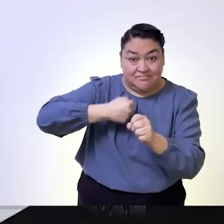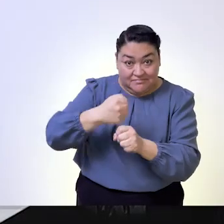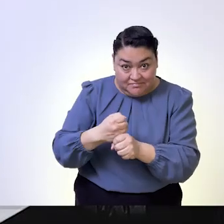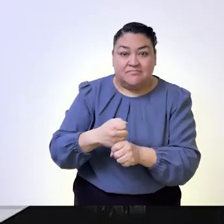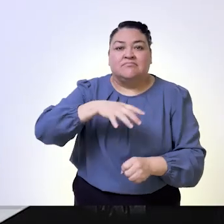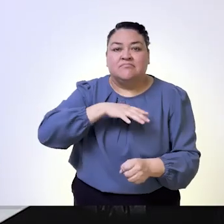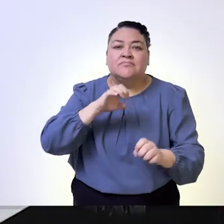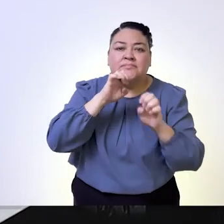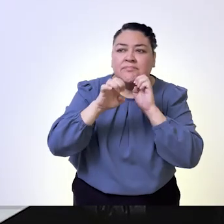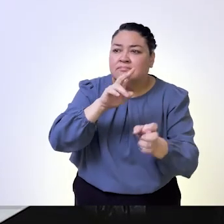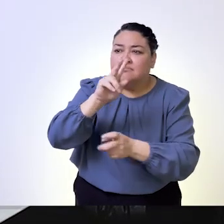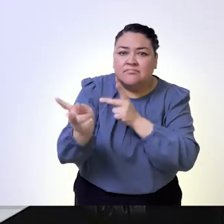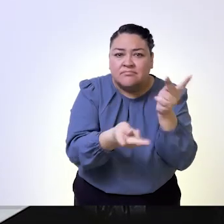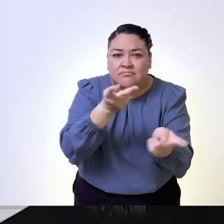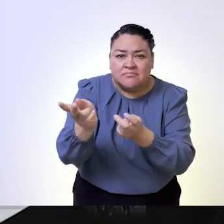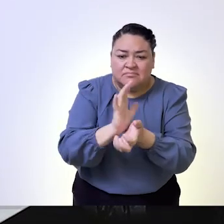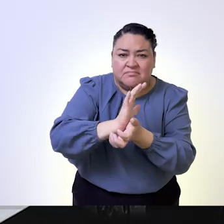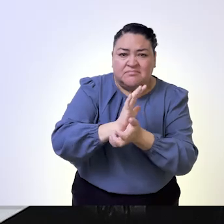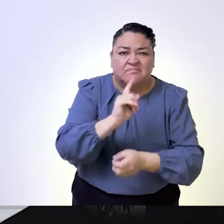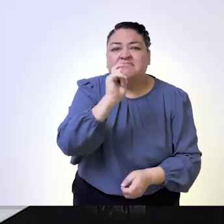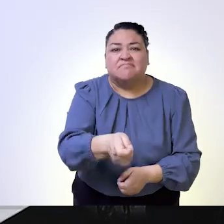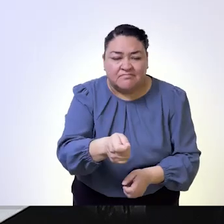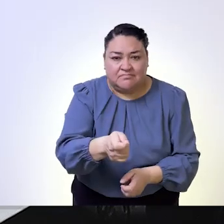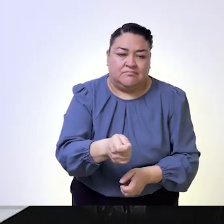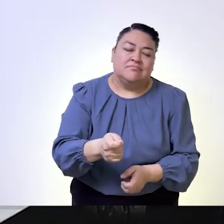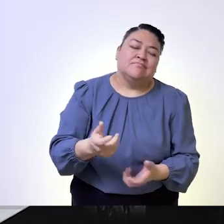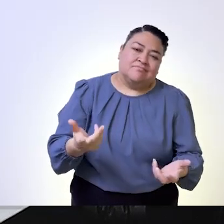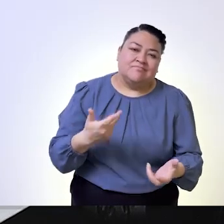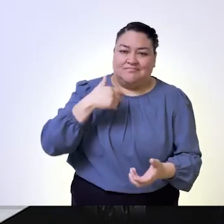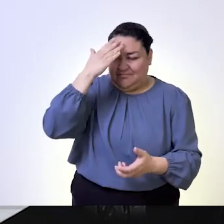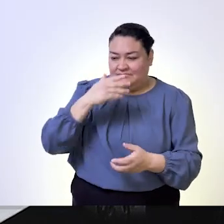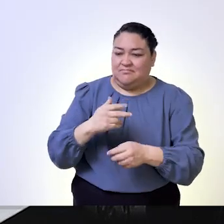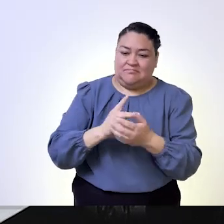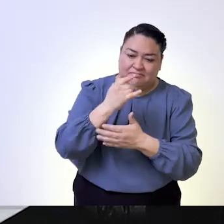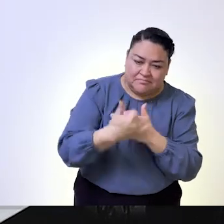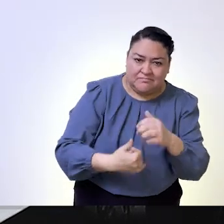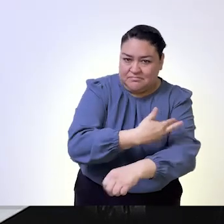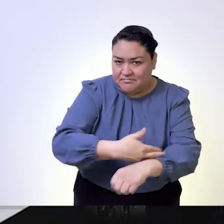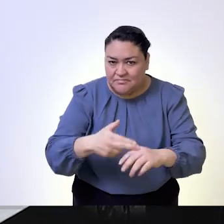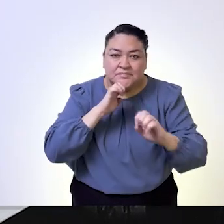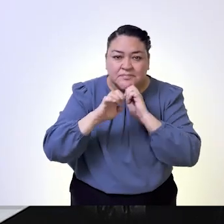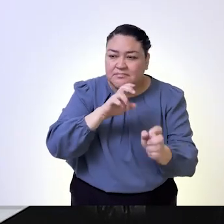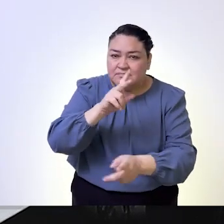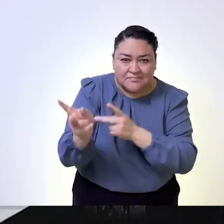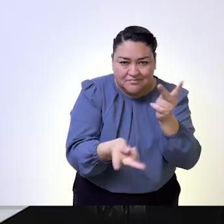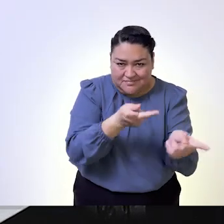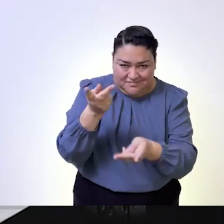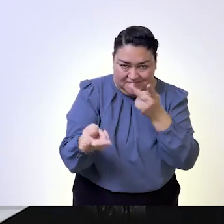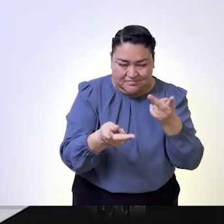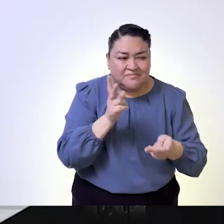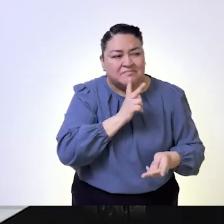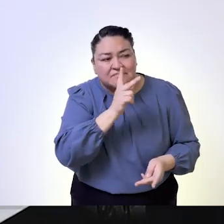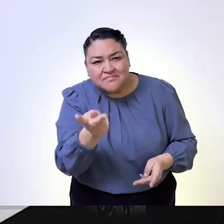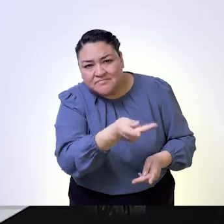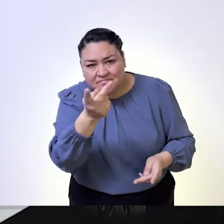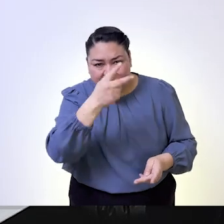ejercicios de medición del fenómeno discriminatorio que ha llevado a cabo el CONAPRED a través de diferentes ejercicios